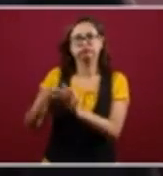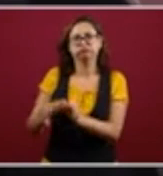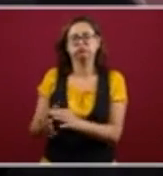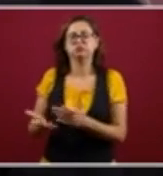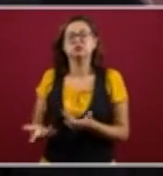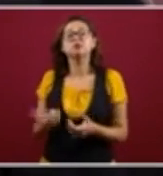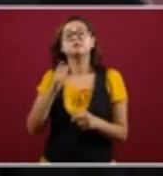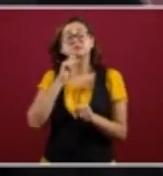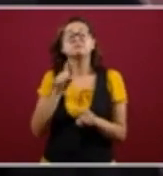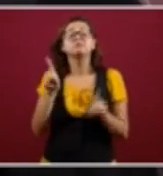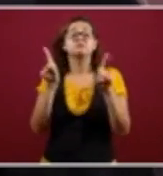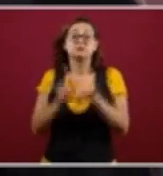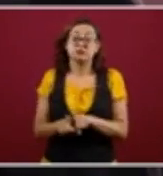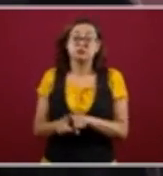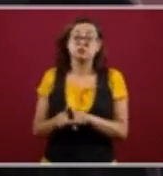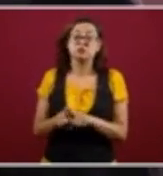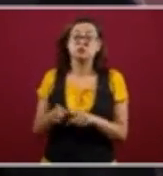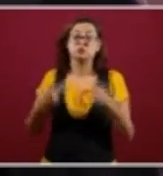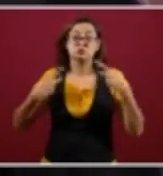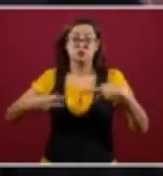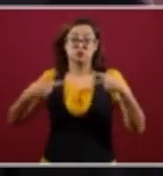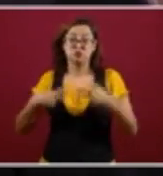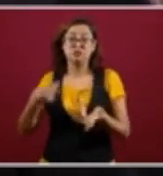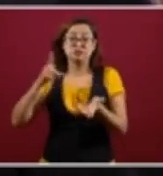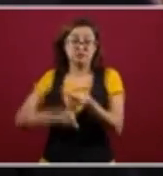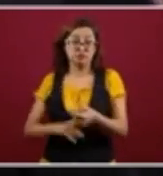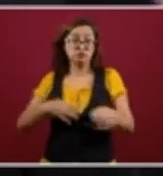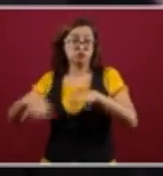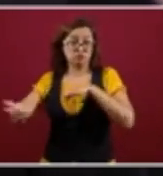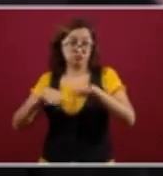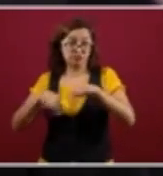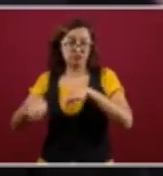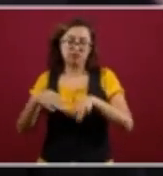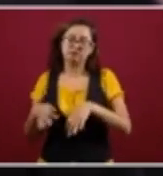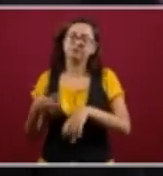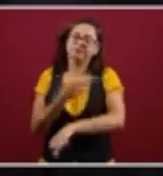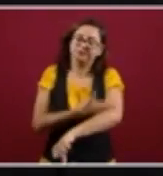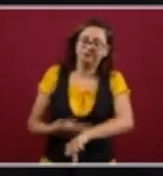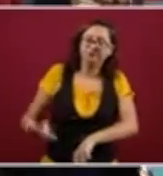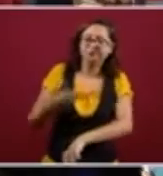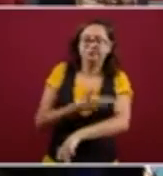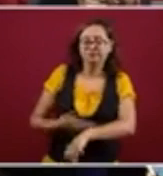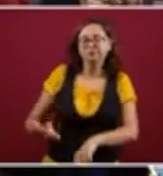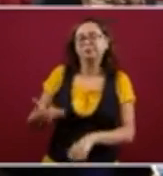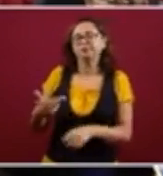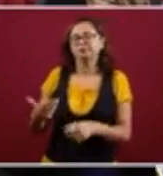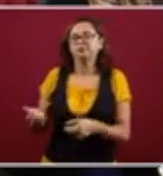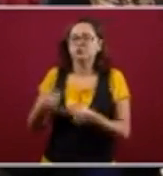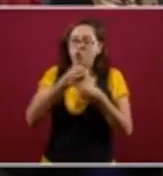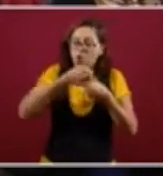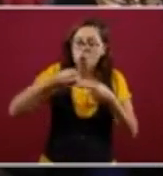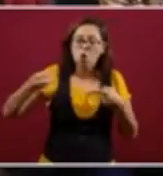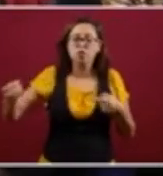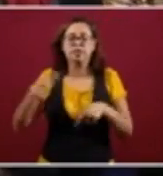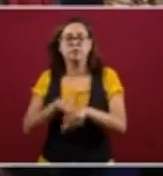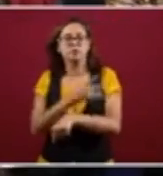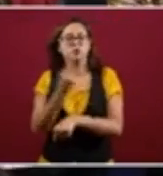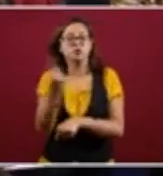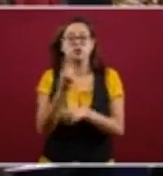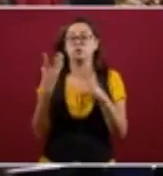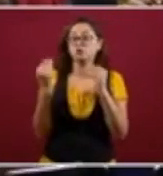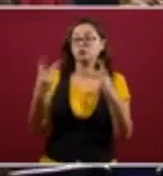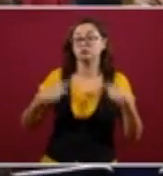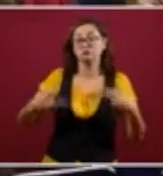regularizando a los trabajadores de la salud que están trabajando, muchos por